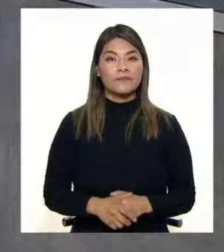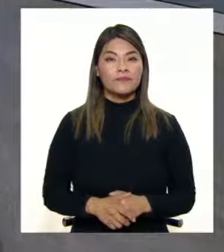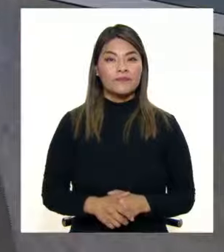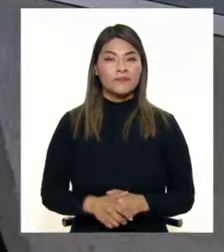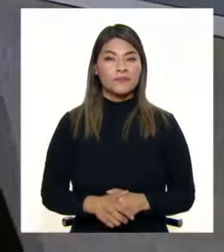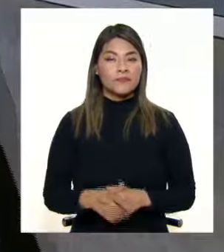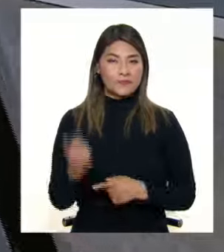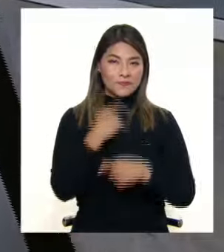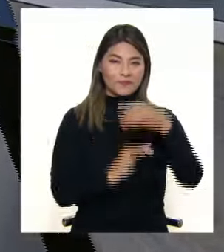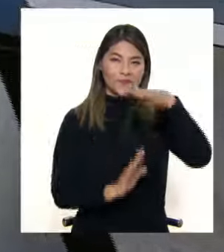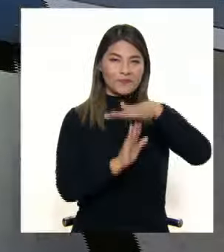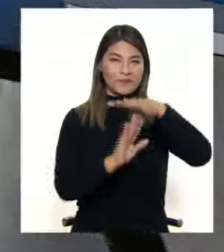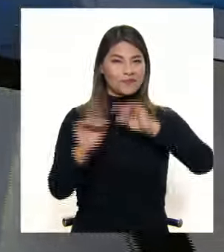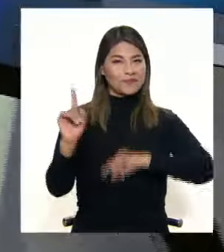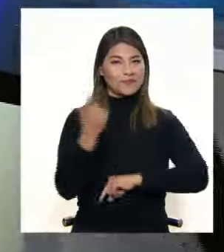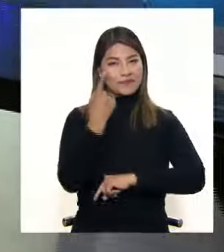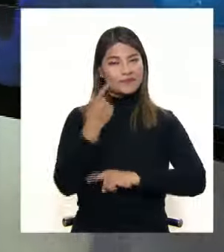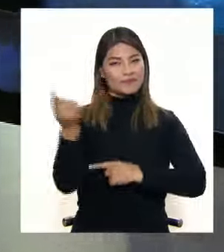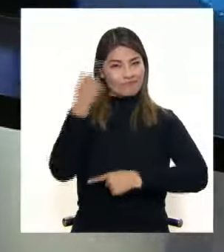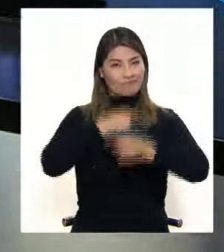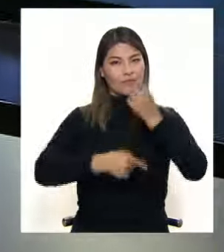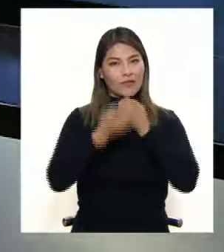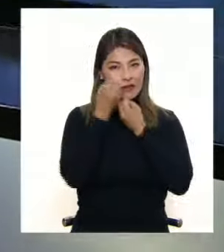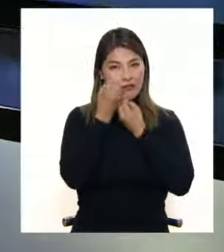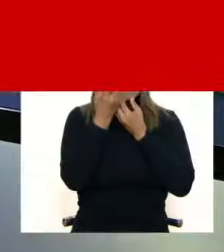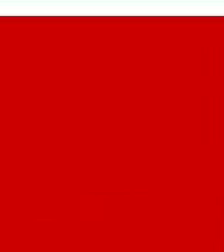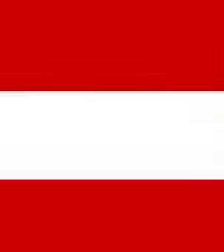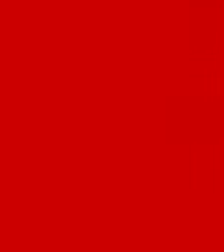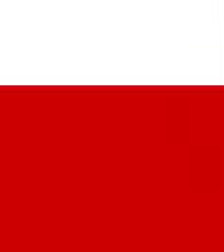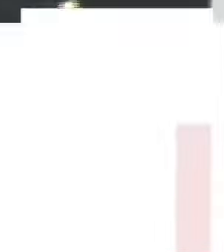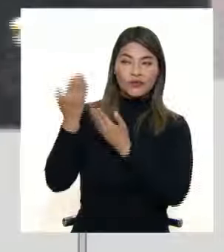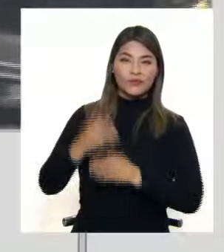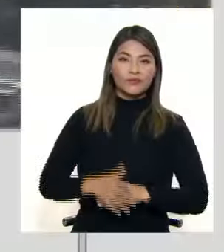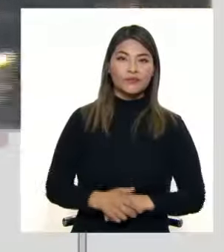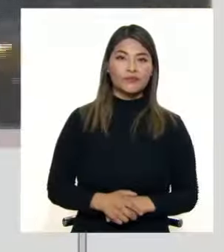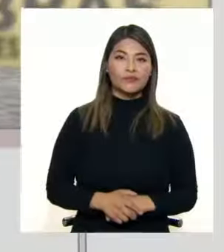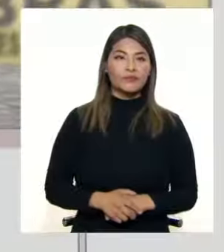Hacemos una primera pausa, quédese con nosotros porque hay más información importante para usted. Al volver, pues...